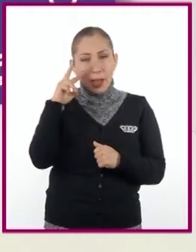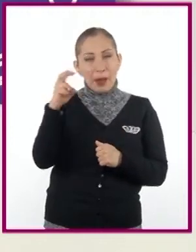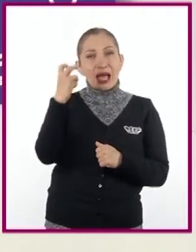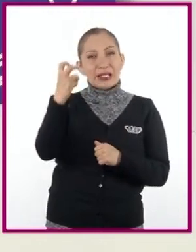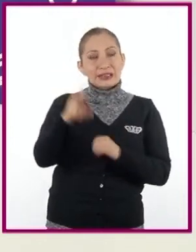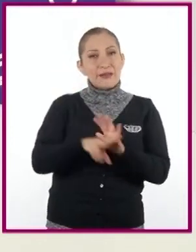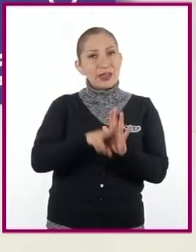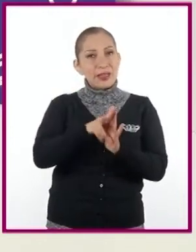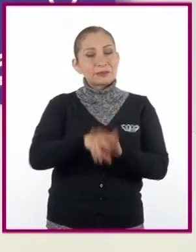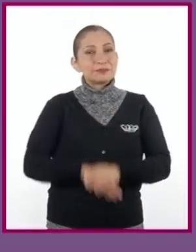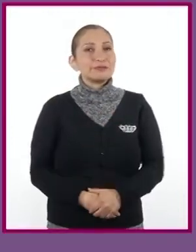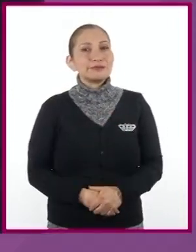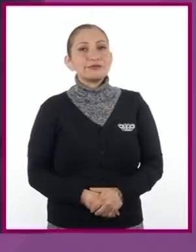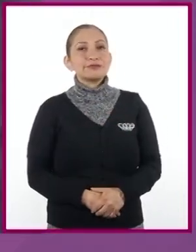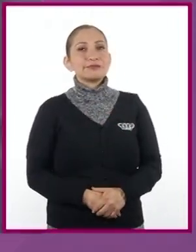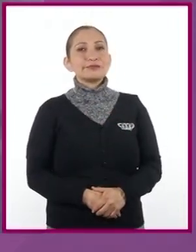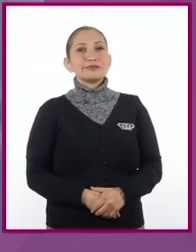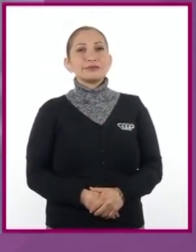el siguiente video.